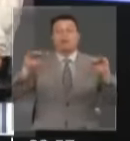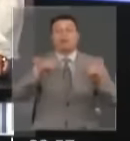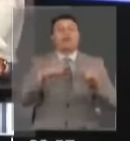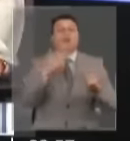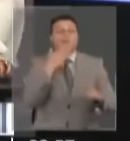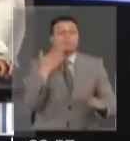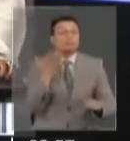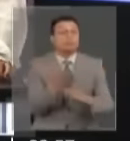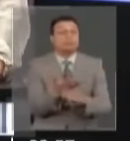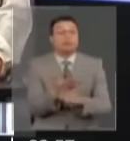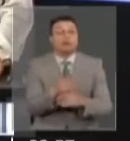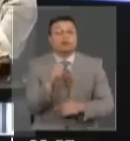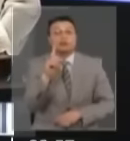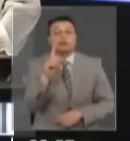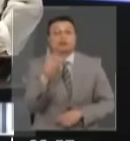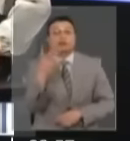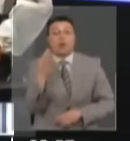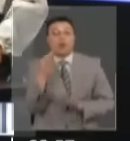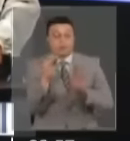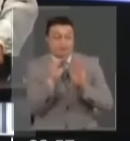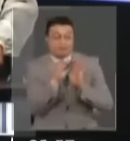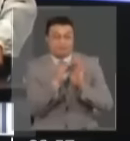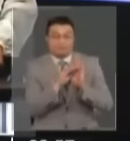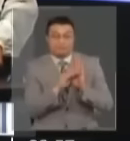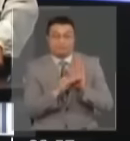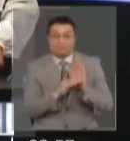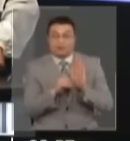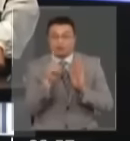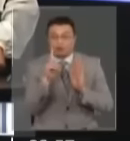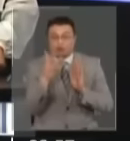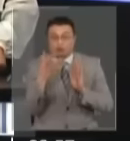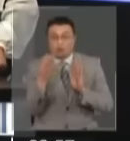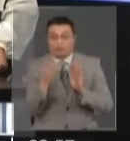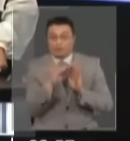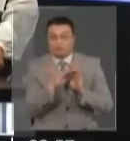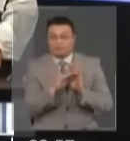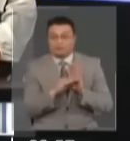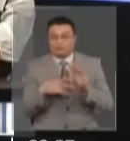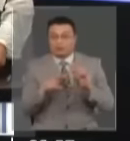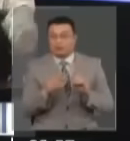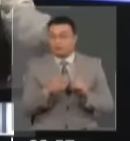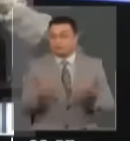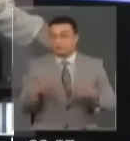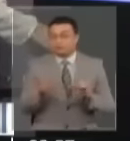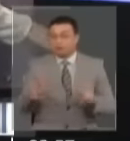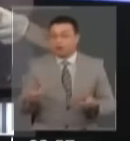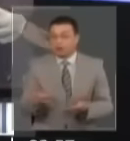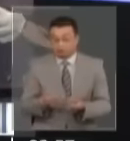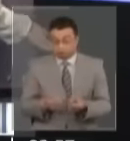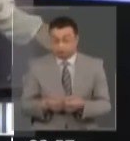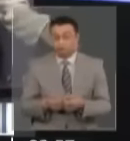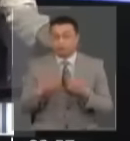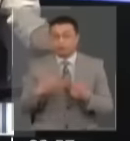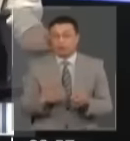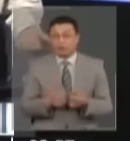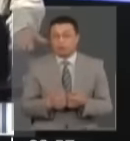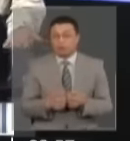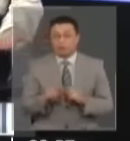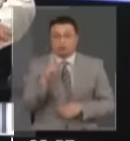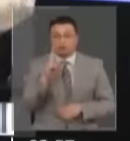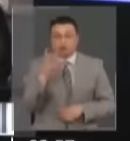en 140 caracteres. Vamos a ver. 140 caracteres nomás. Les pedimos que lo escribieran antes. Les pedimos que la tienen a mano. O si no, la pueden inventar también, pero no